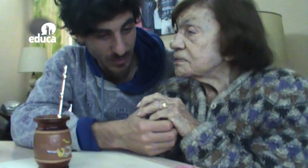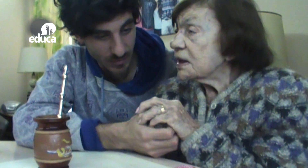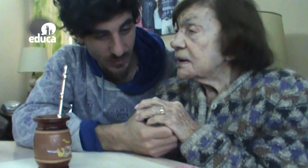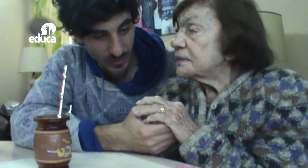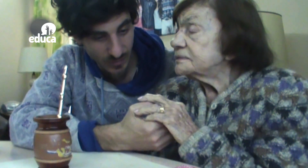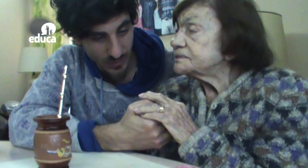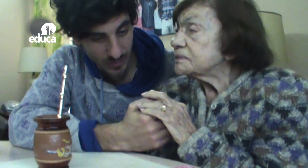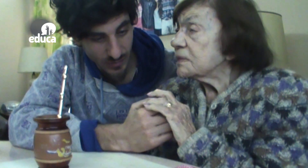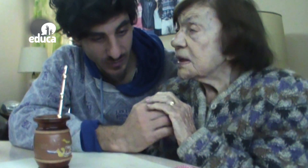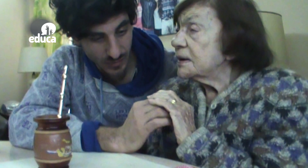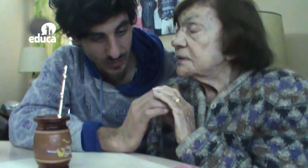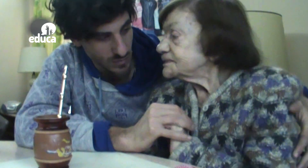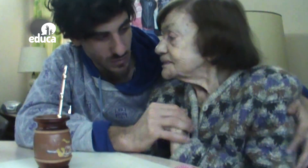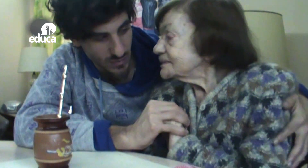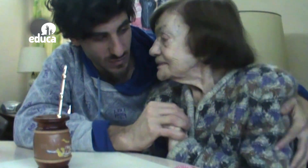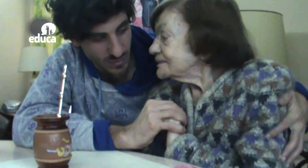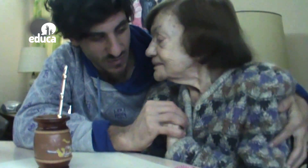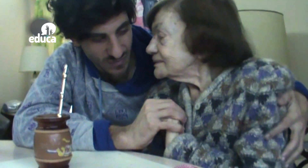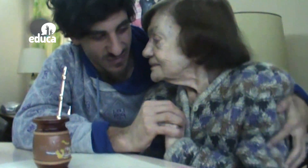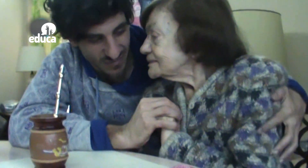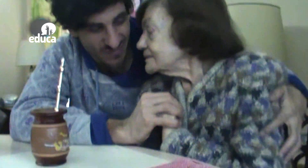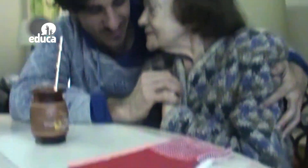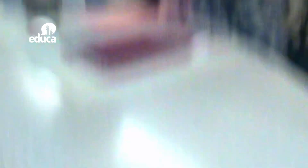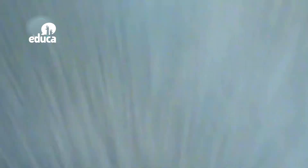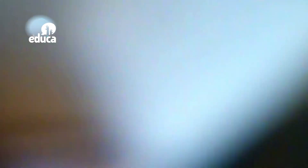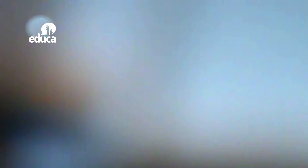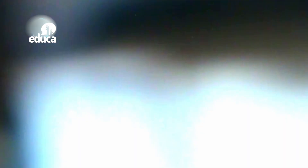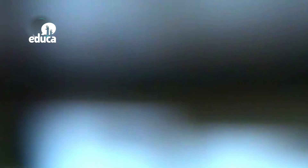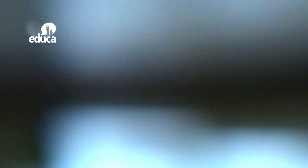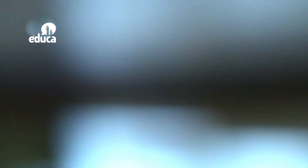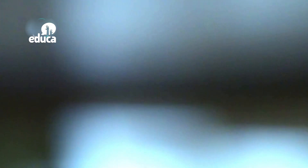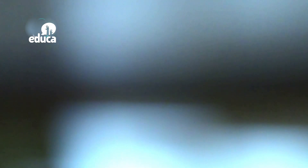grabar nuestros encuentros como podía